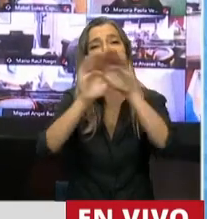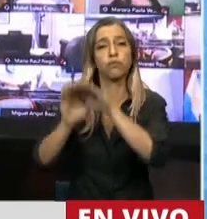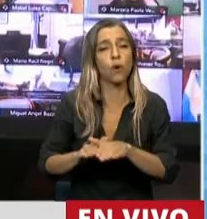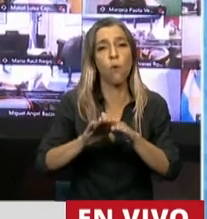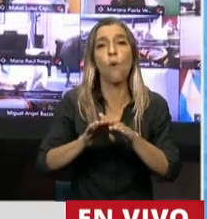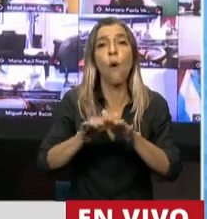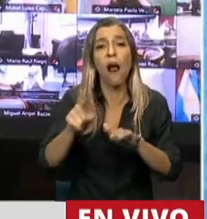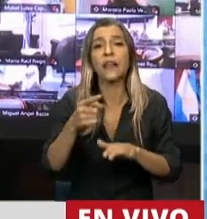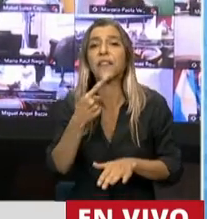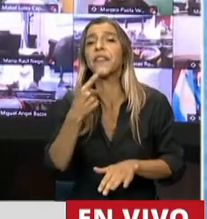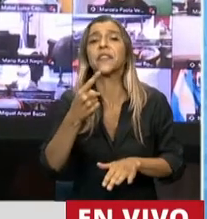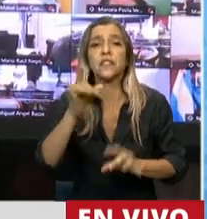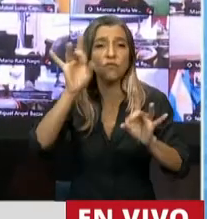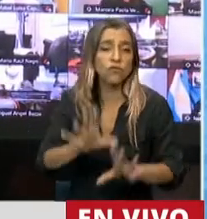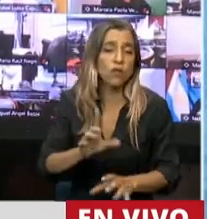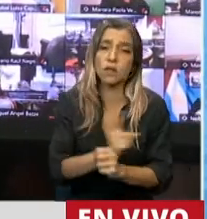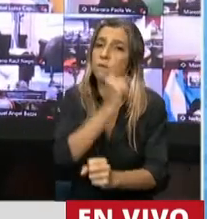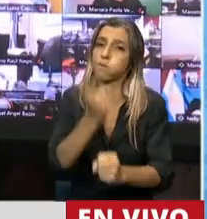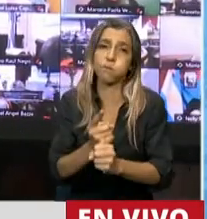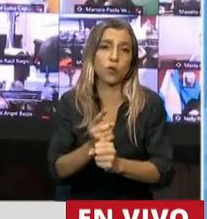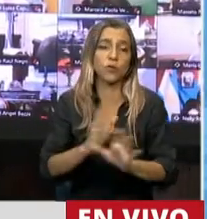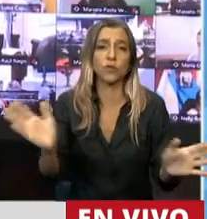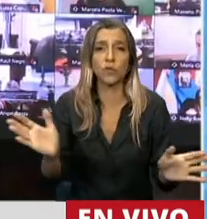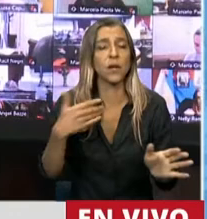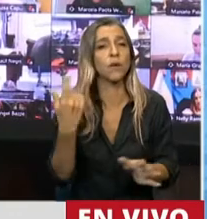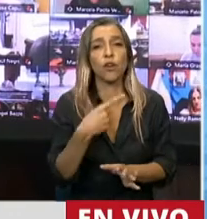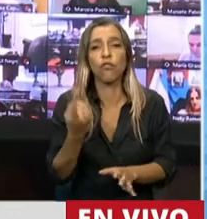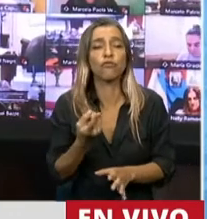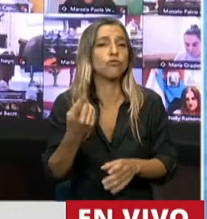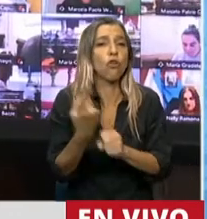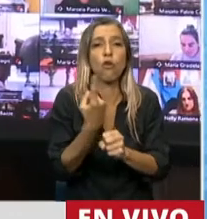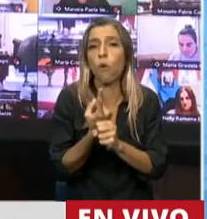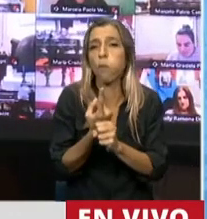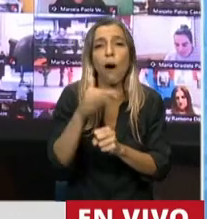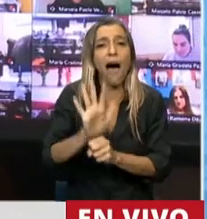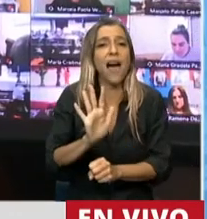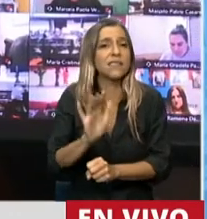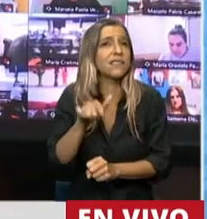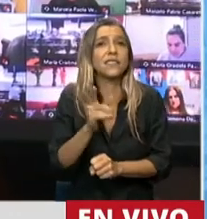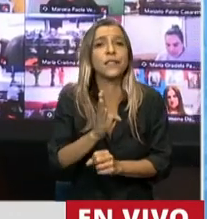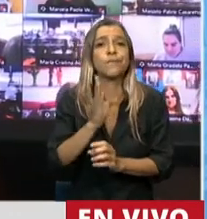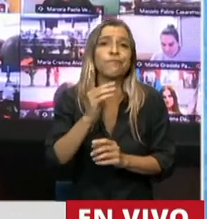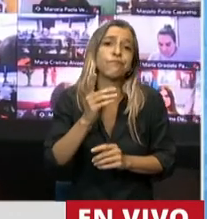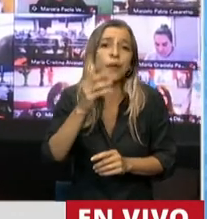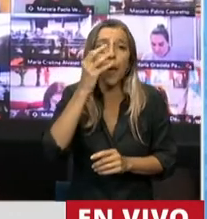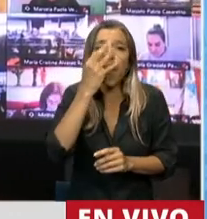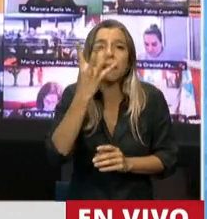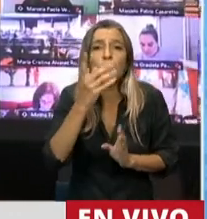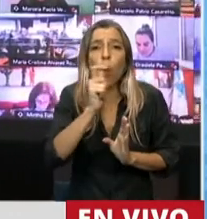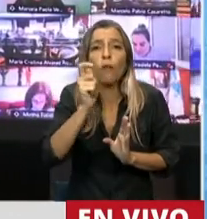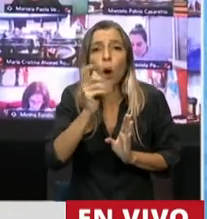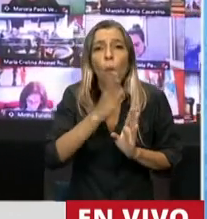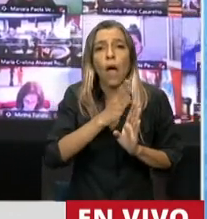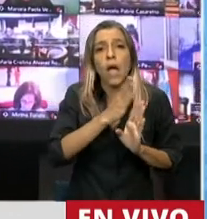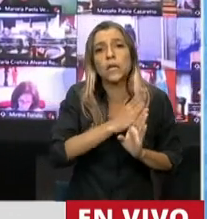a federalizar. Es imposible federalizar visitando una vez cada 24 meses una provincia.